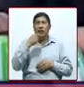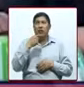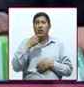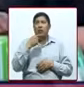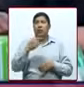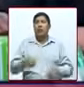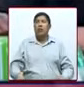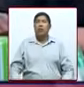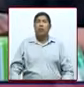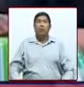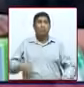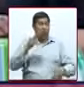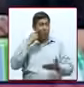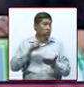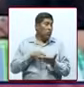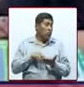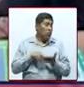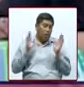Nos ganaron, reconozco,